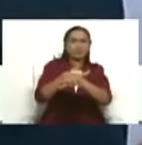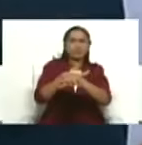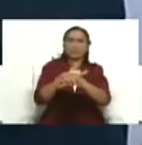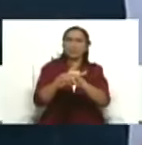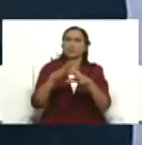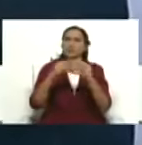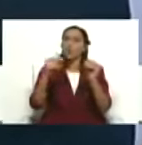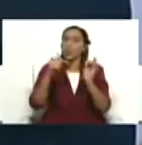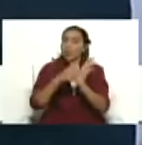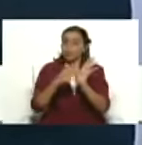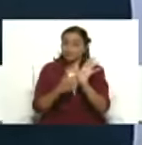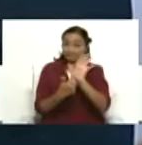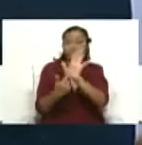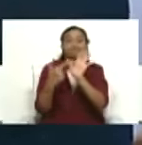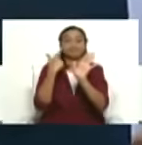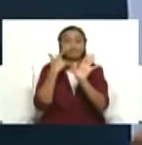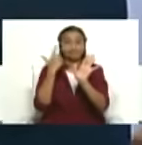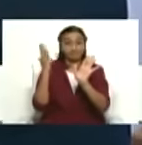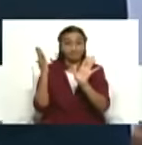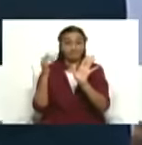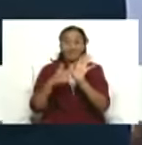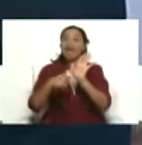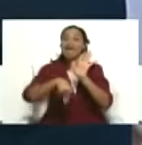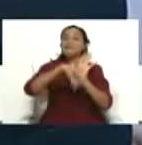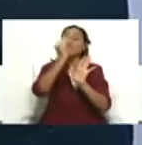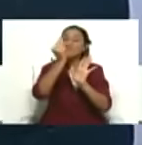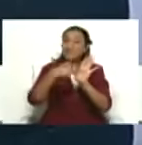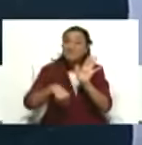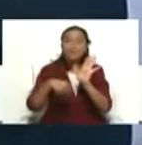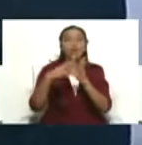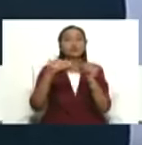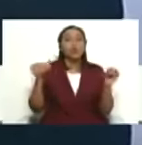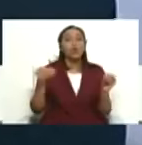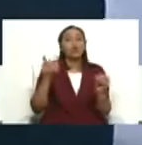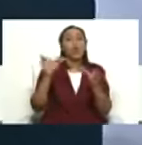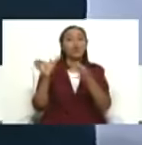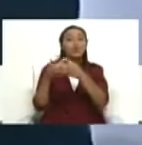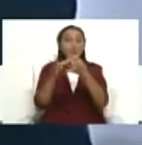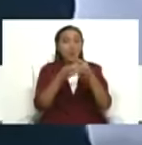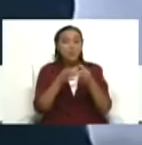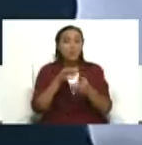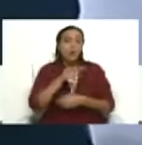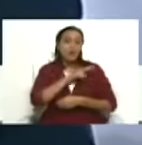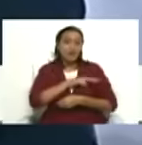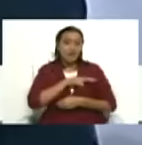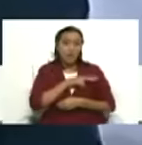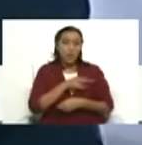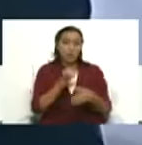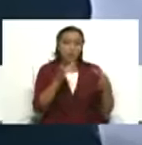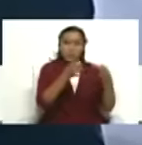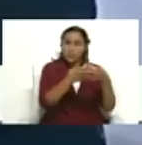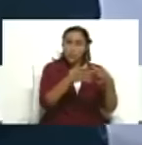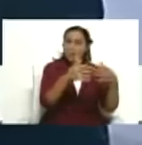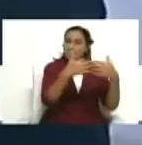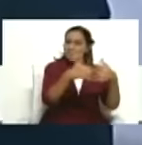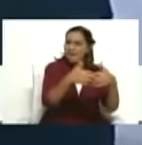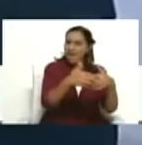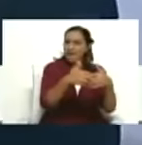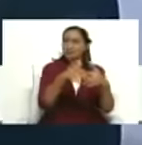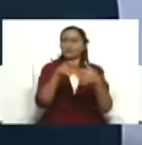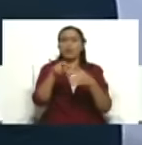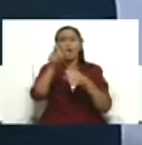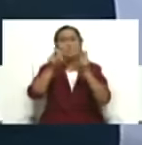los más importantes sectores religiosos de Venezuela, de las empresarias y de los empresarios, de las campesinas